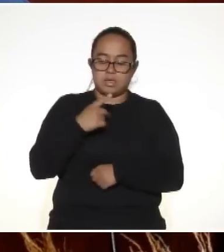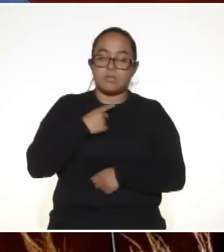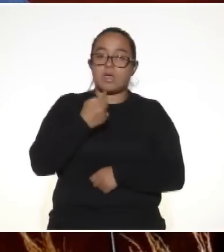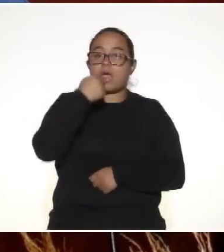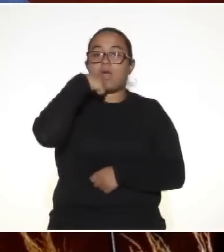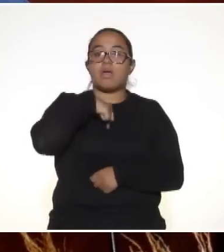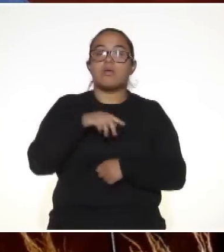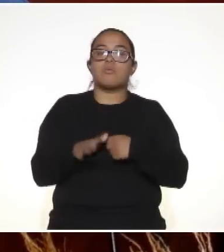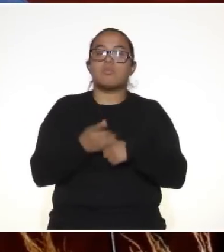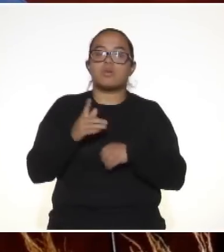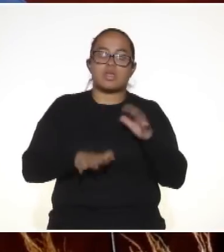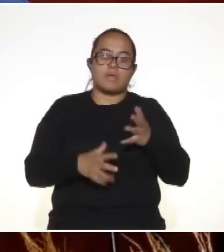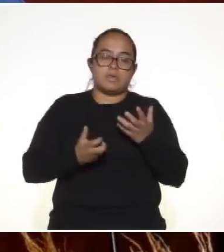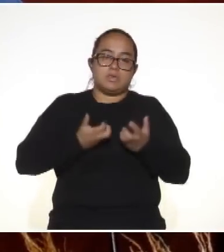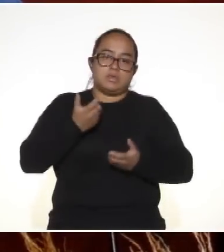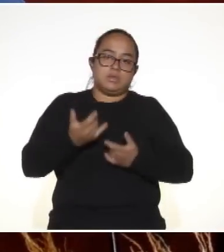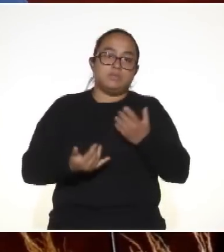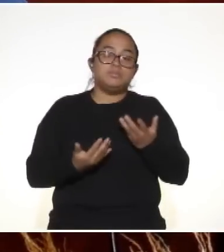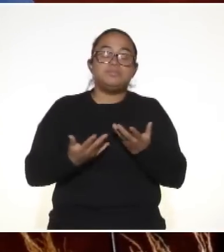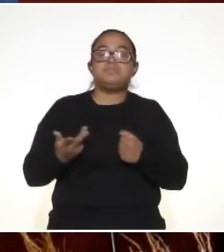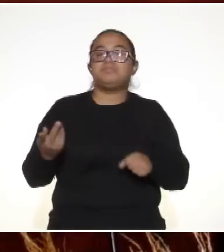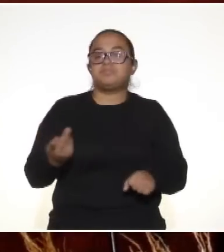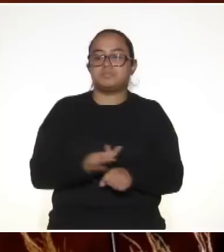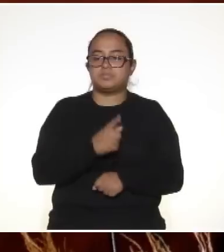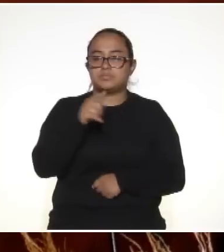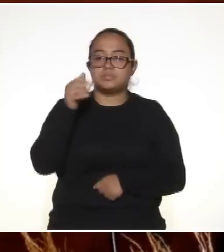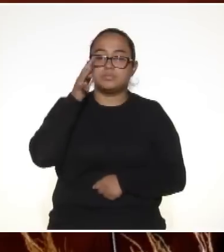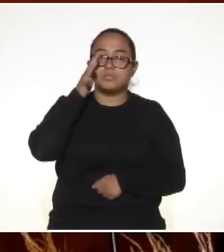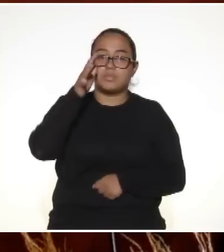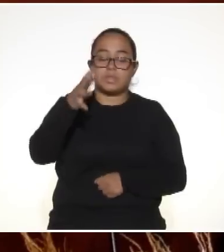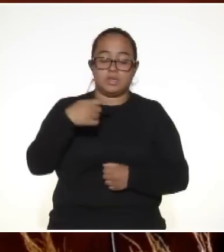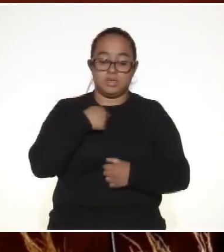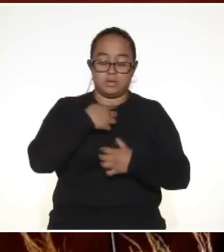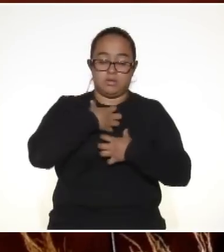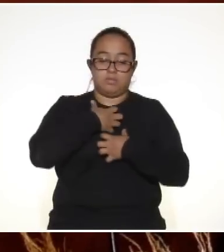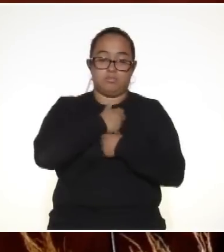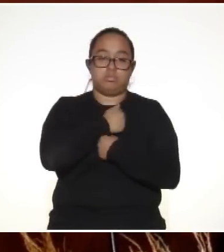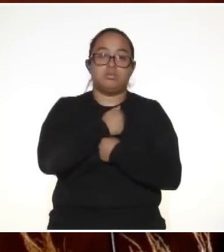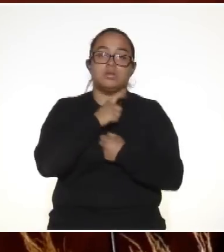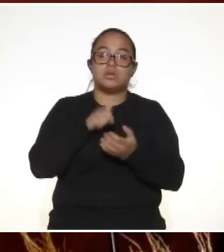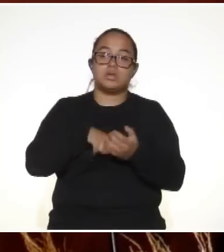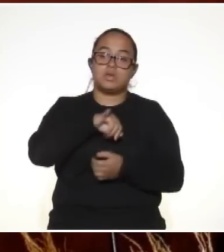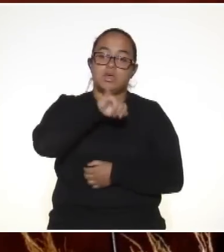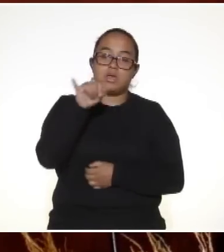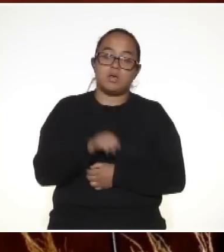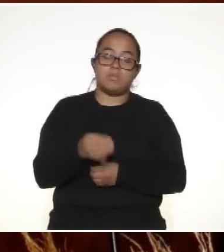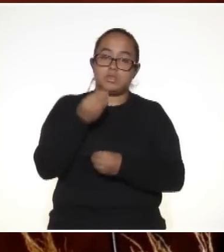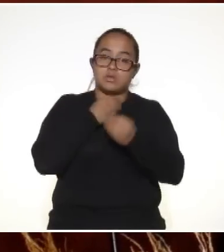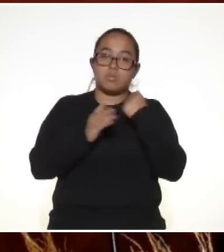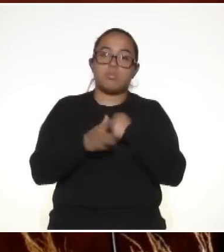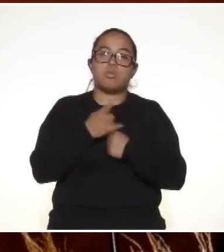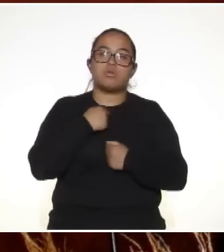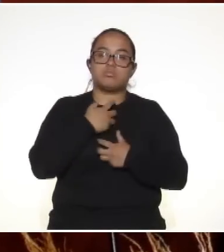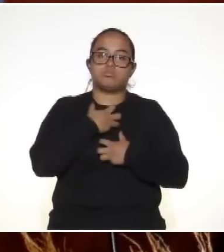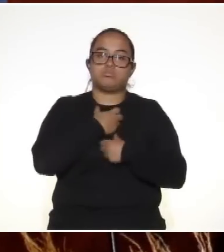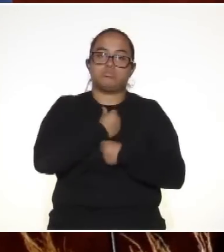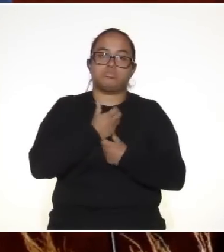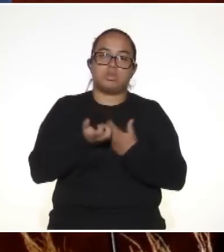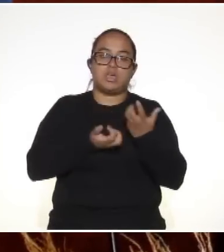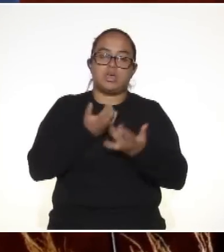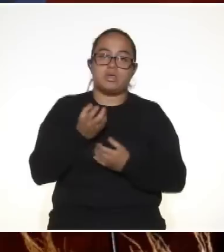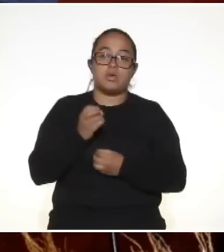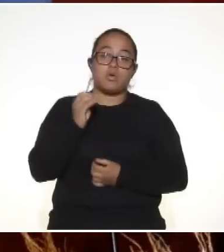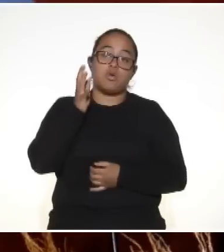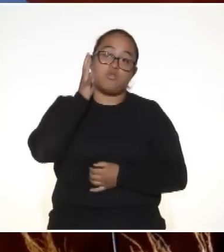porque también a veces se quema. Porque lo que puede suceder a largo plazo es que se cierre el esófago y ya no van a poder comer nunca más por quemadura o a largo